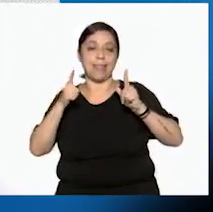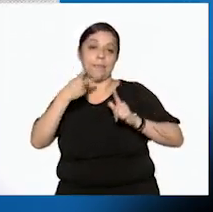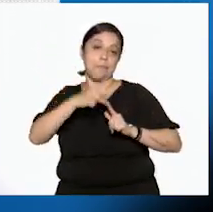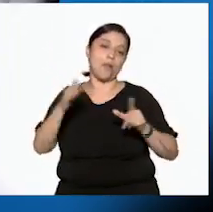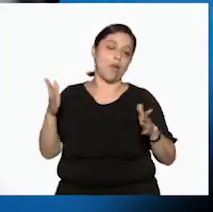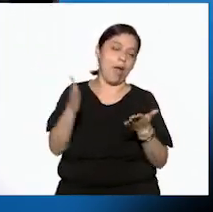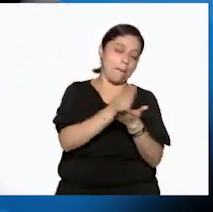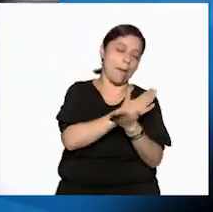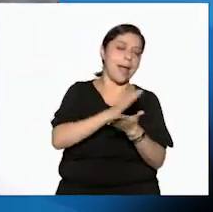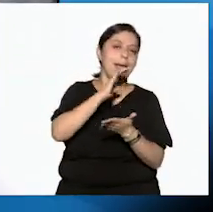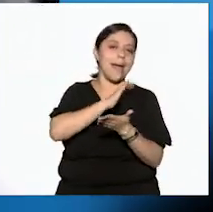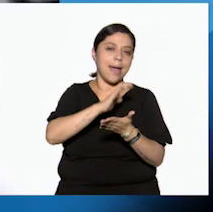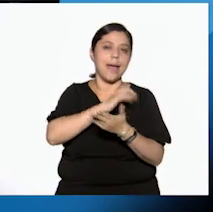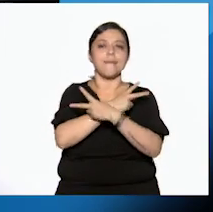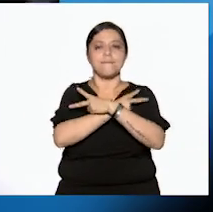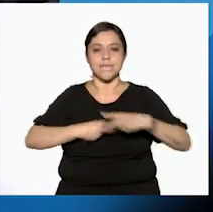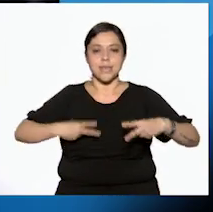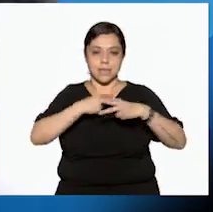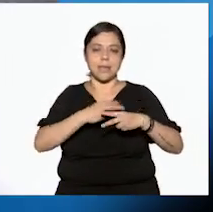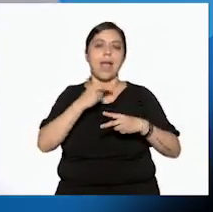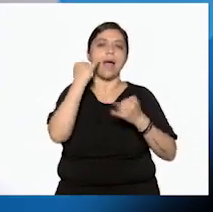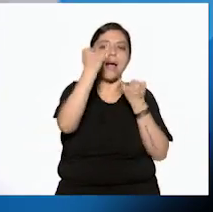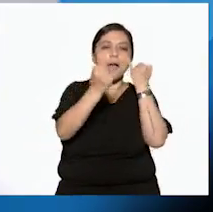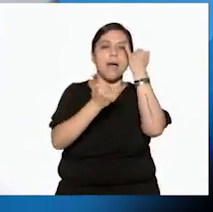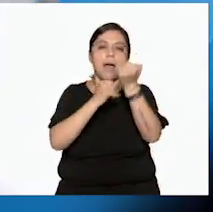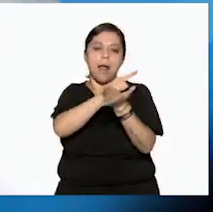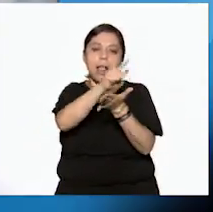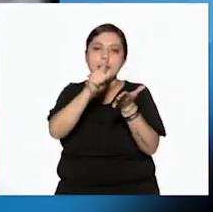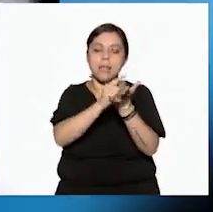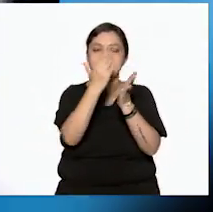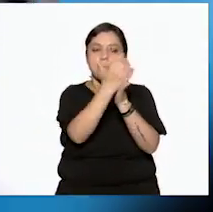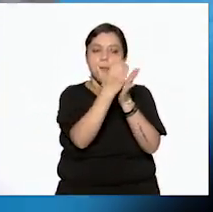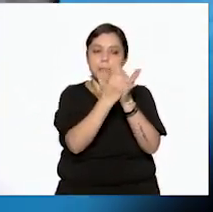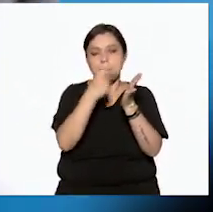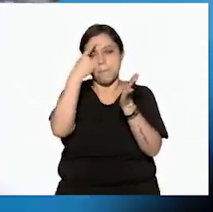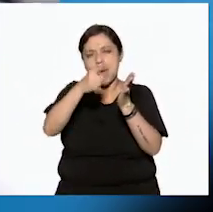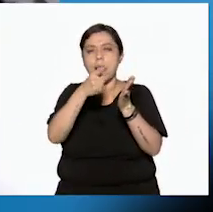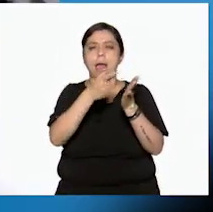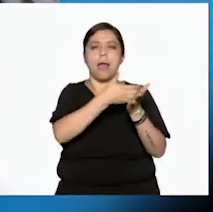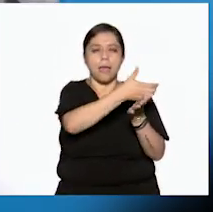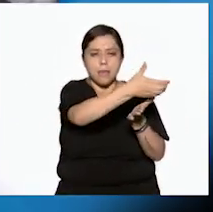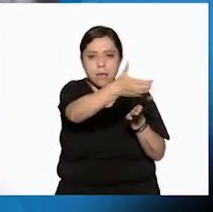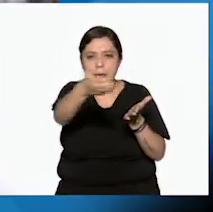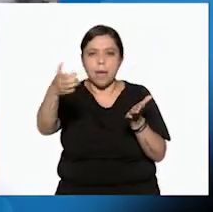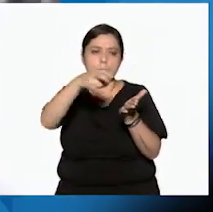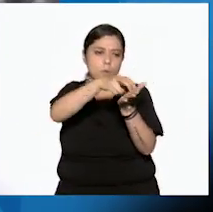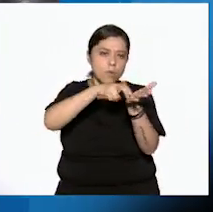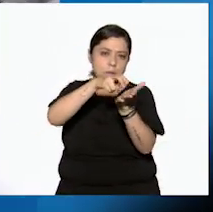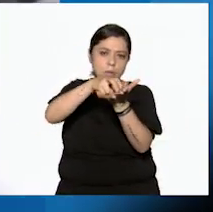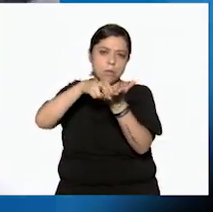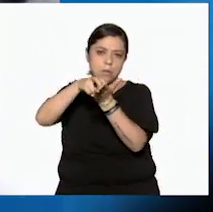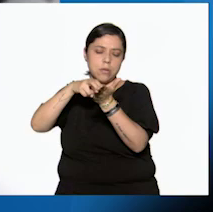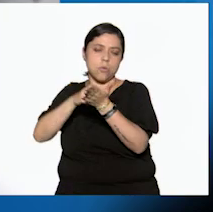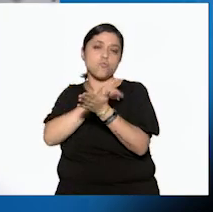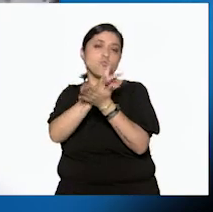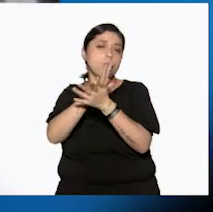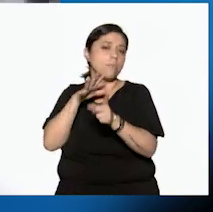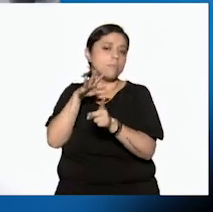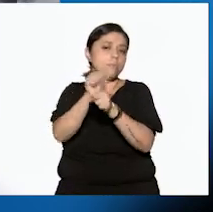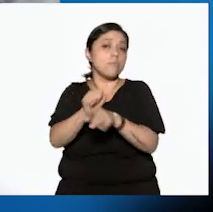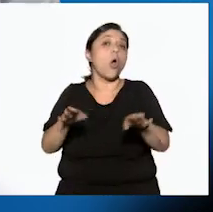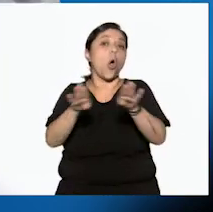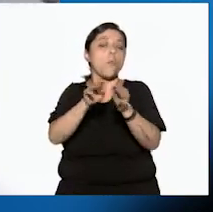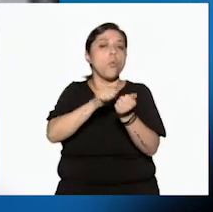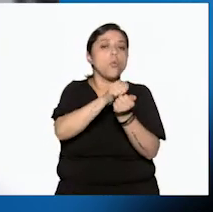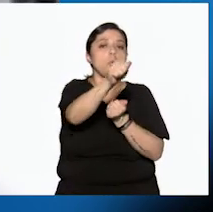carrancistas y villistas promulgaran leyes agrarias para regular la situación en el campo, algo que solo se logró parcialmente con la